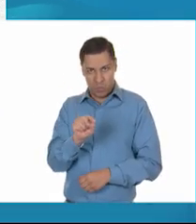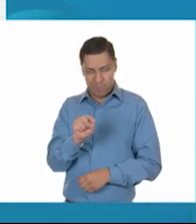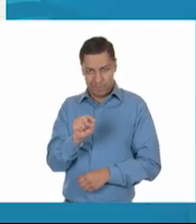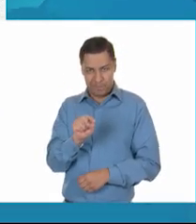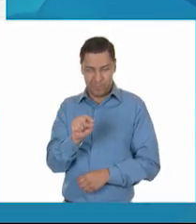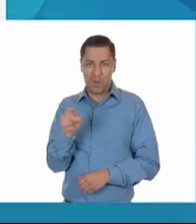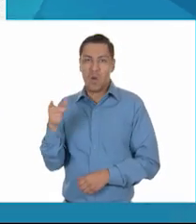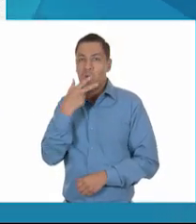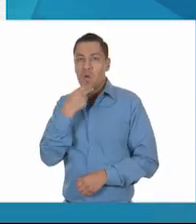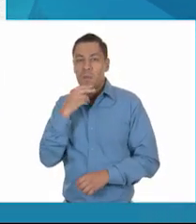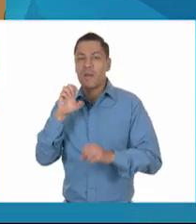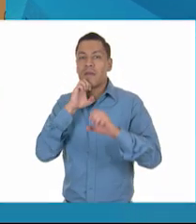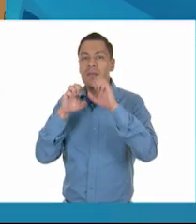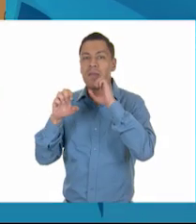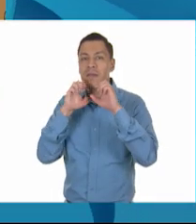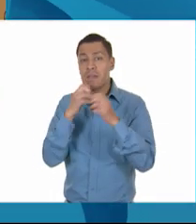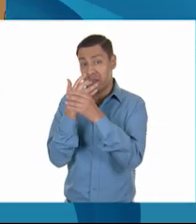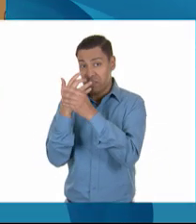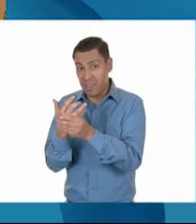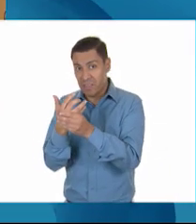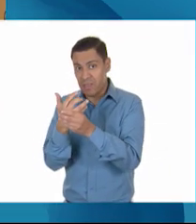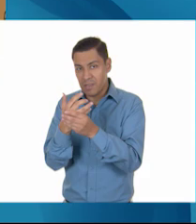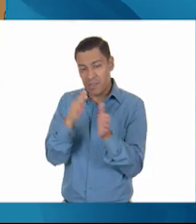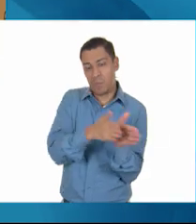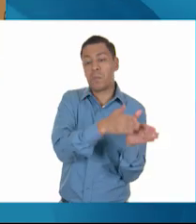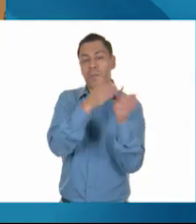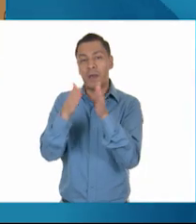participante menciona. ¡Oh!